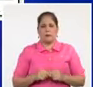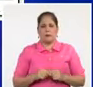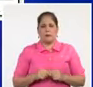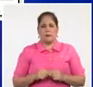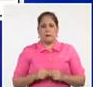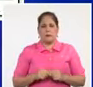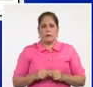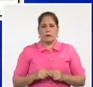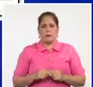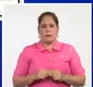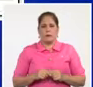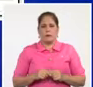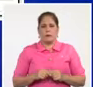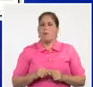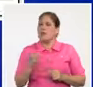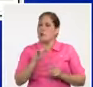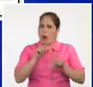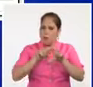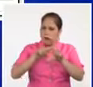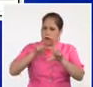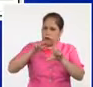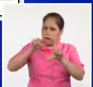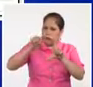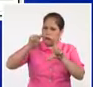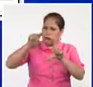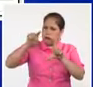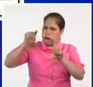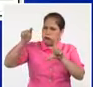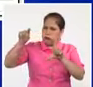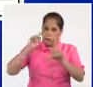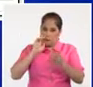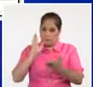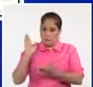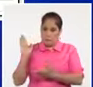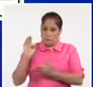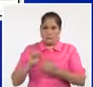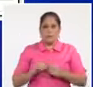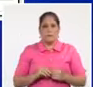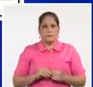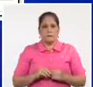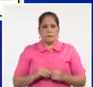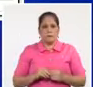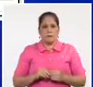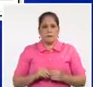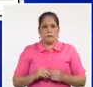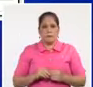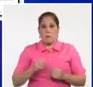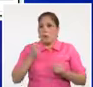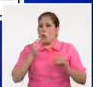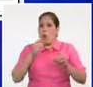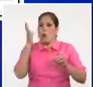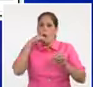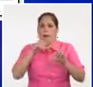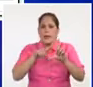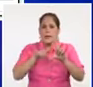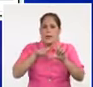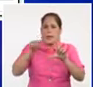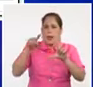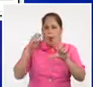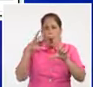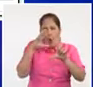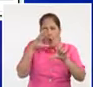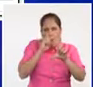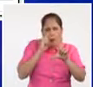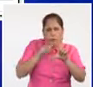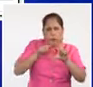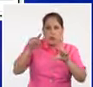también con una curva que muestra el incremento y que no se ve muy bien, un poco oscuro, pero el